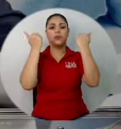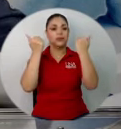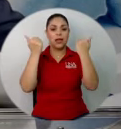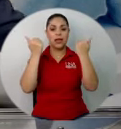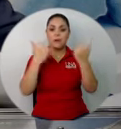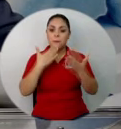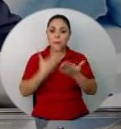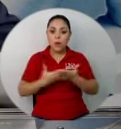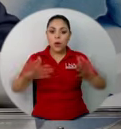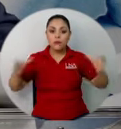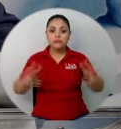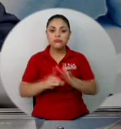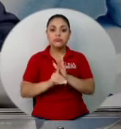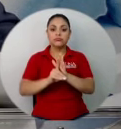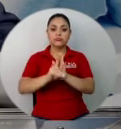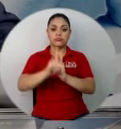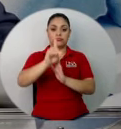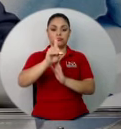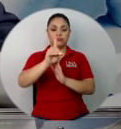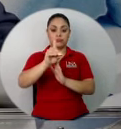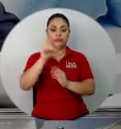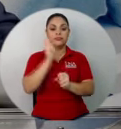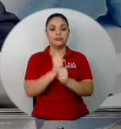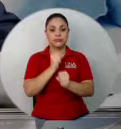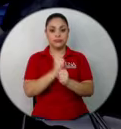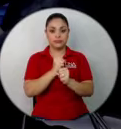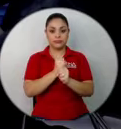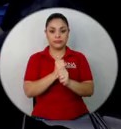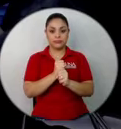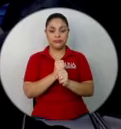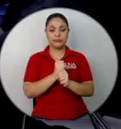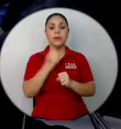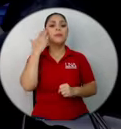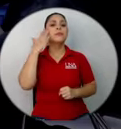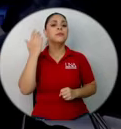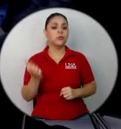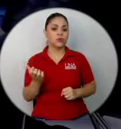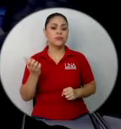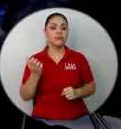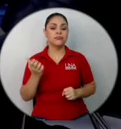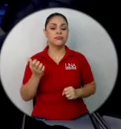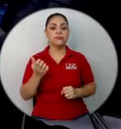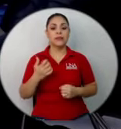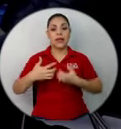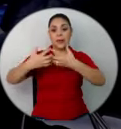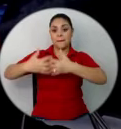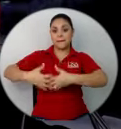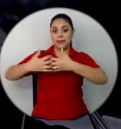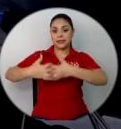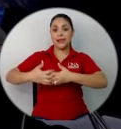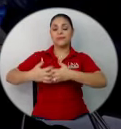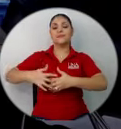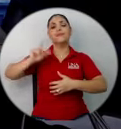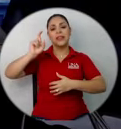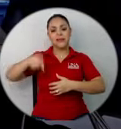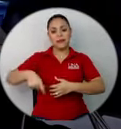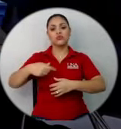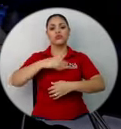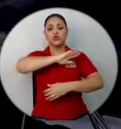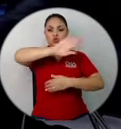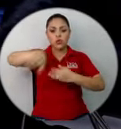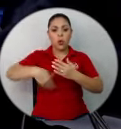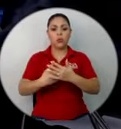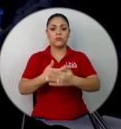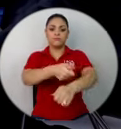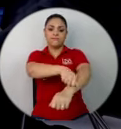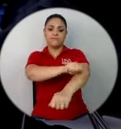de lo que es el buen desarrollo, el buen desempeño del trabajo. ¿Por qué? Porque en la organización aquí desarrollarnos todos